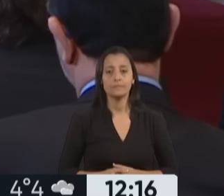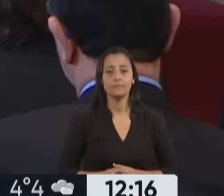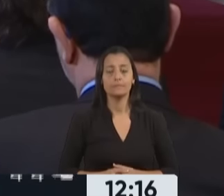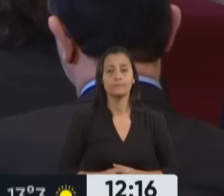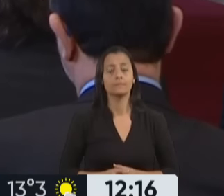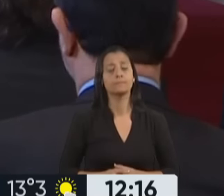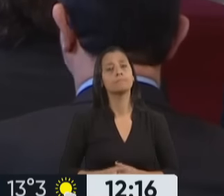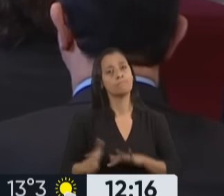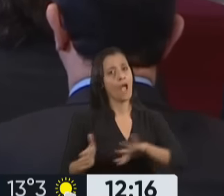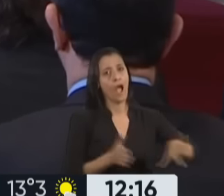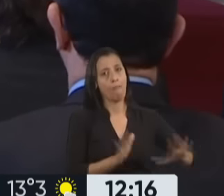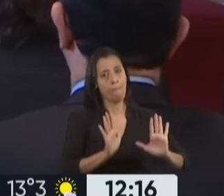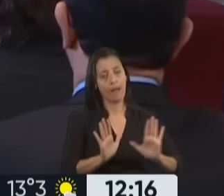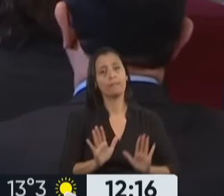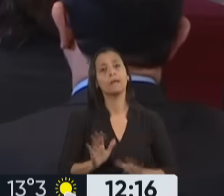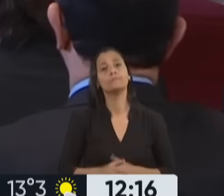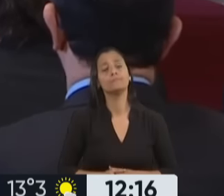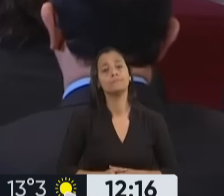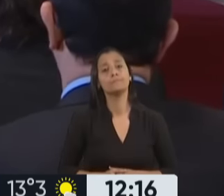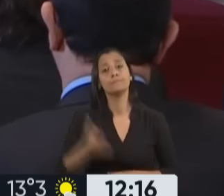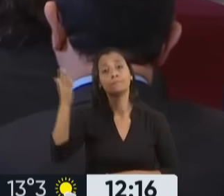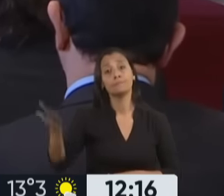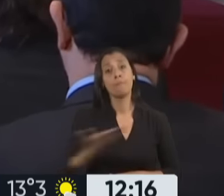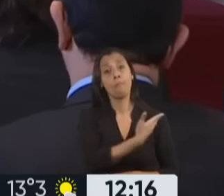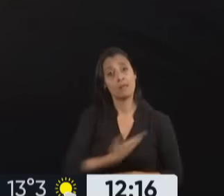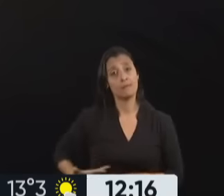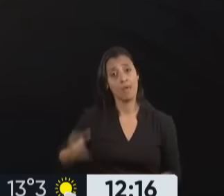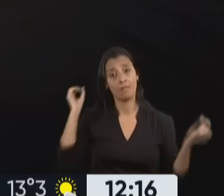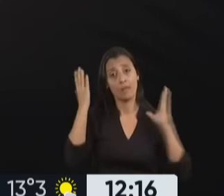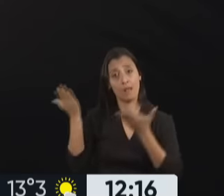Por otra parte, el presidente Milei,